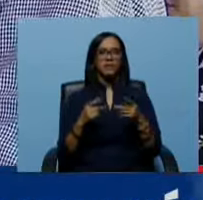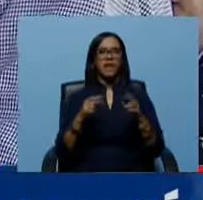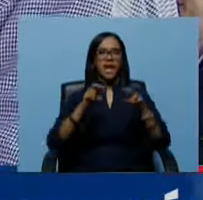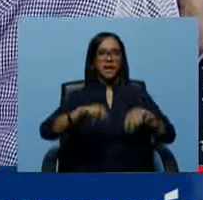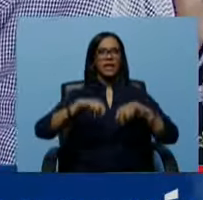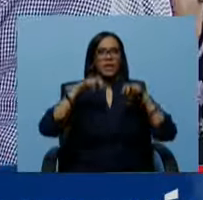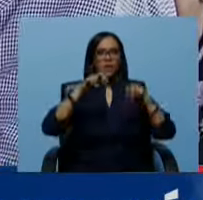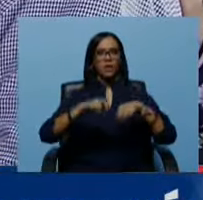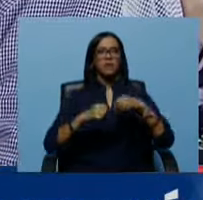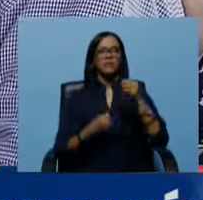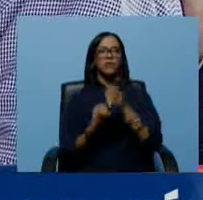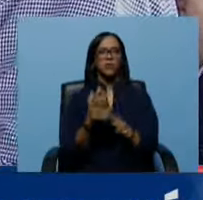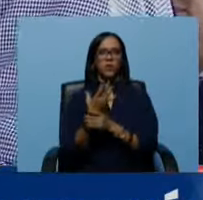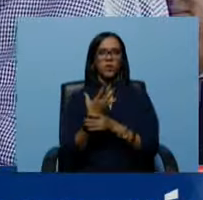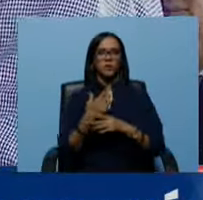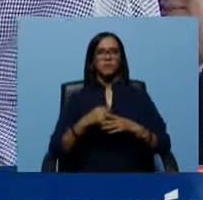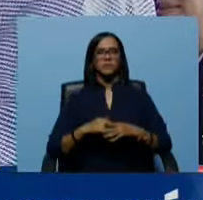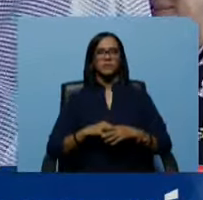de flores,